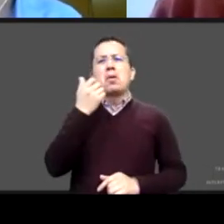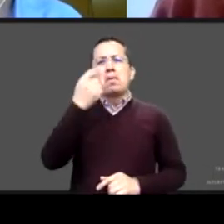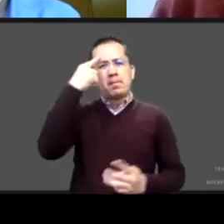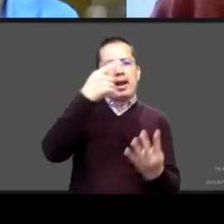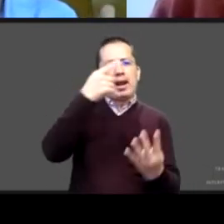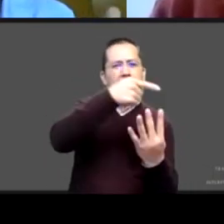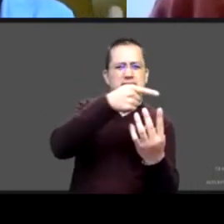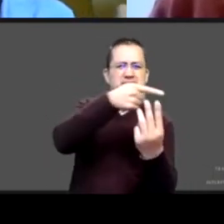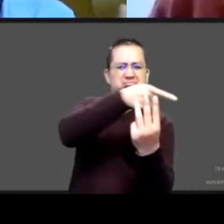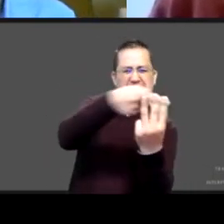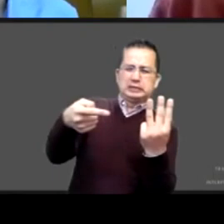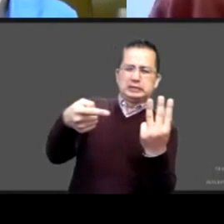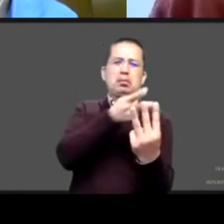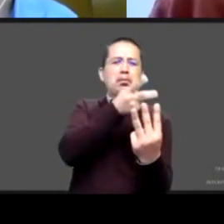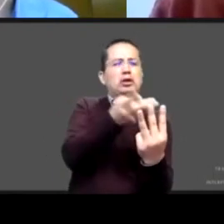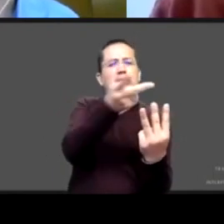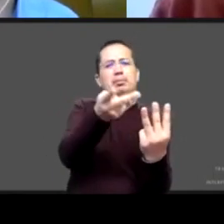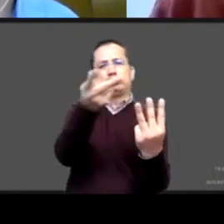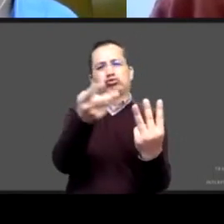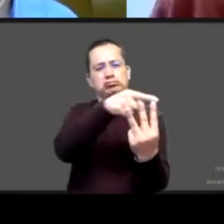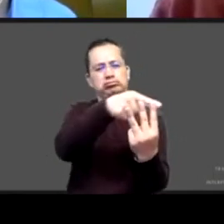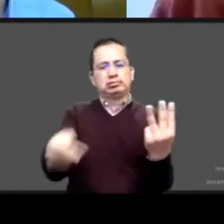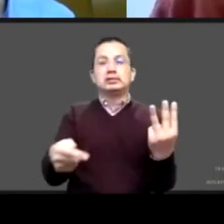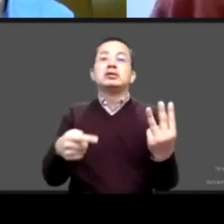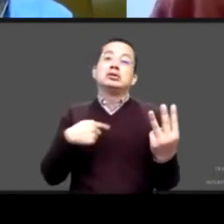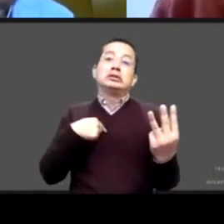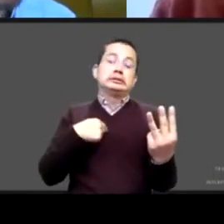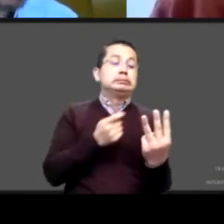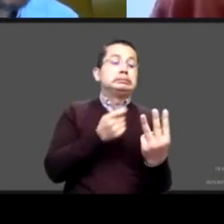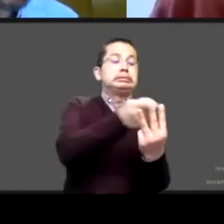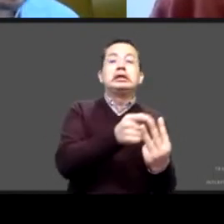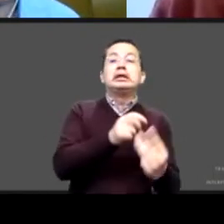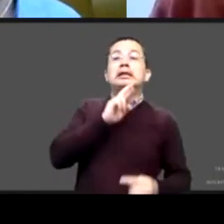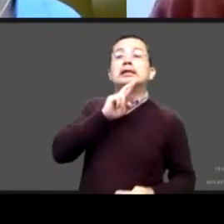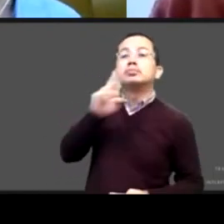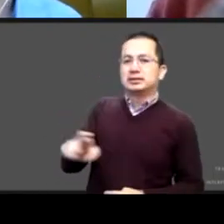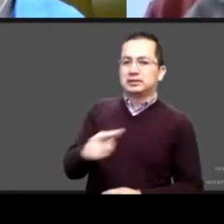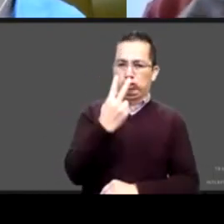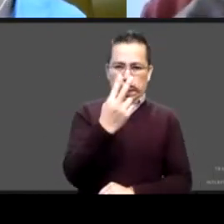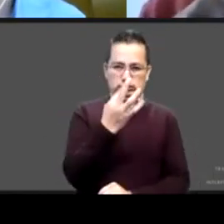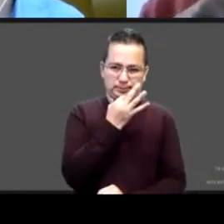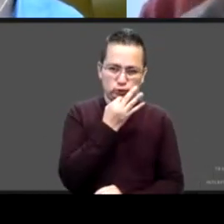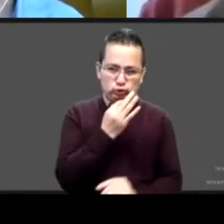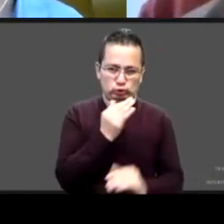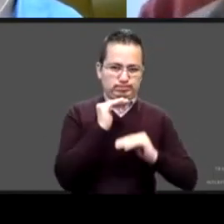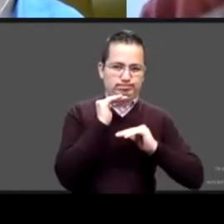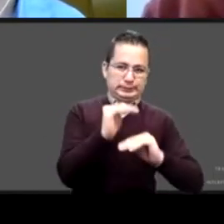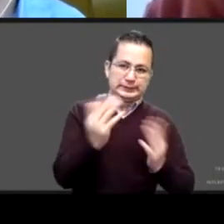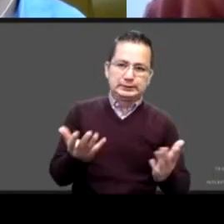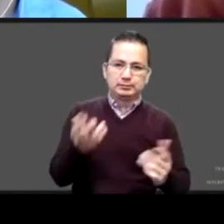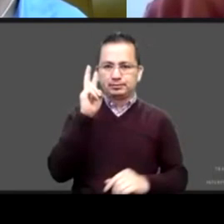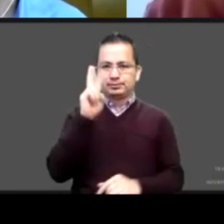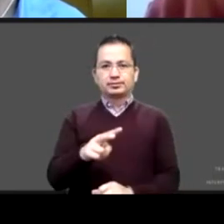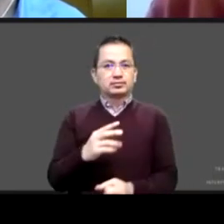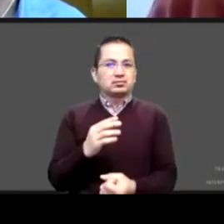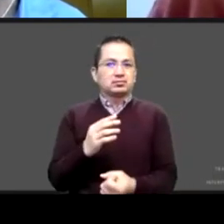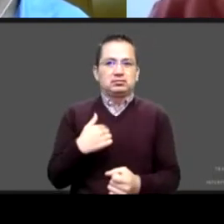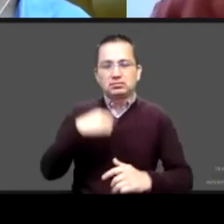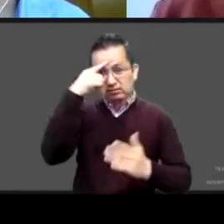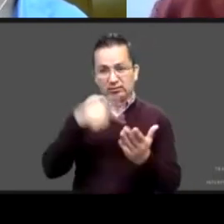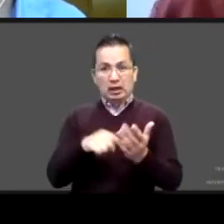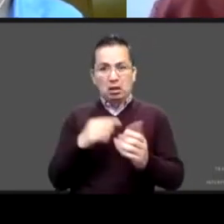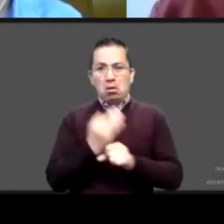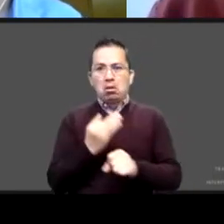tendrán 2 minutos para responderla. Creo que ha sido muy, muy jugoso cómo estamos